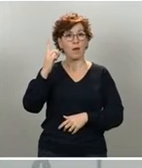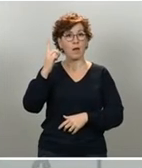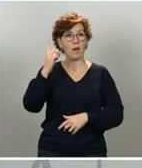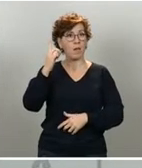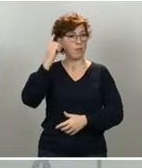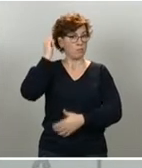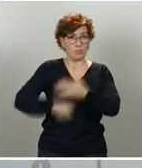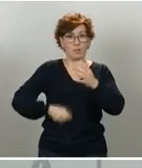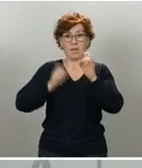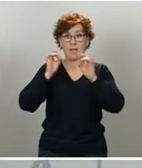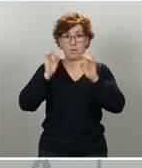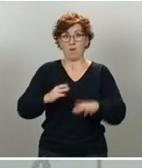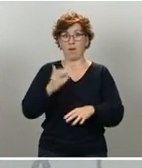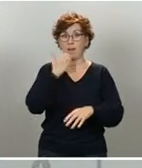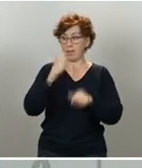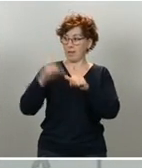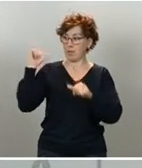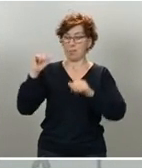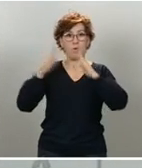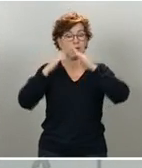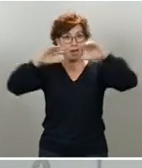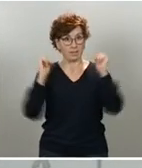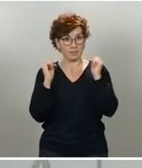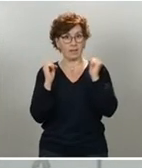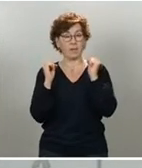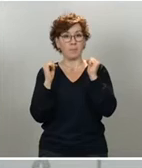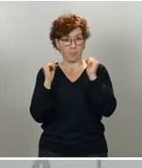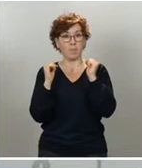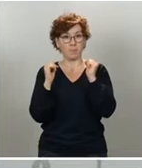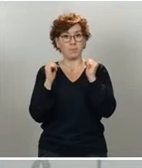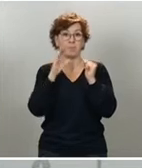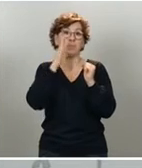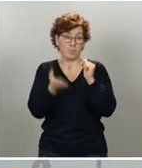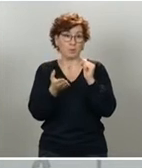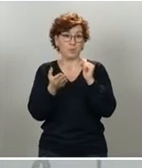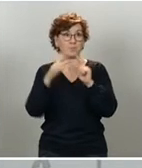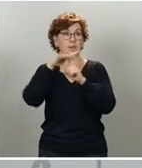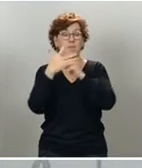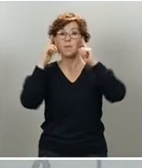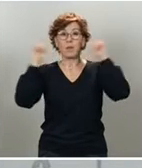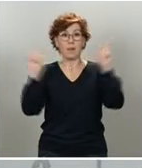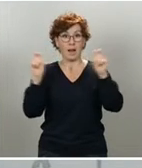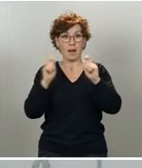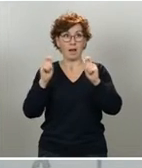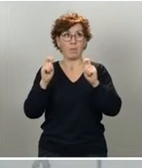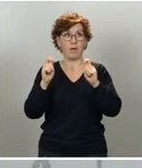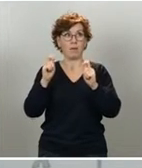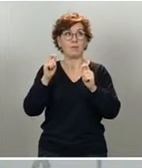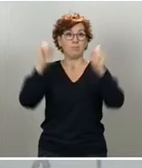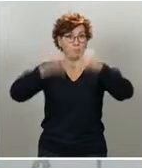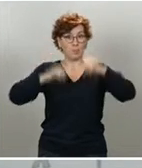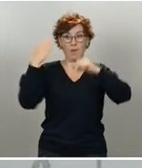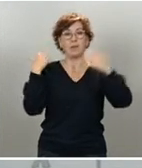visto en la escalada, en ese confinamiento como consecuencia del estado de alarma que decretamos hace 7 semanas. La clave